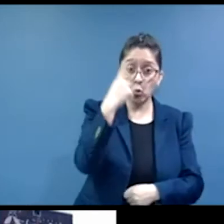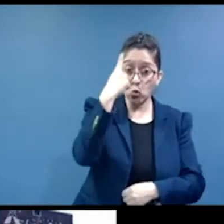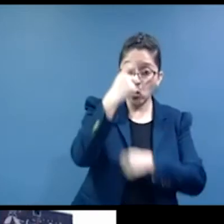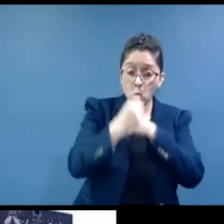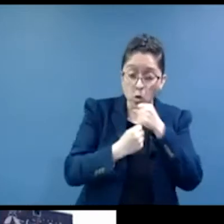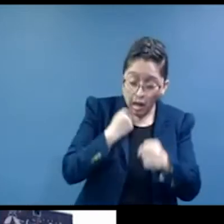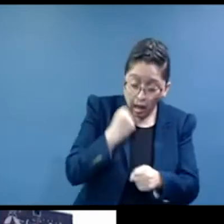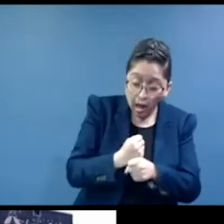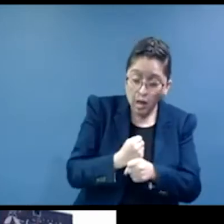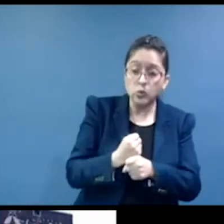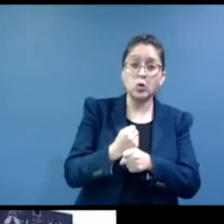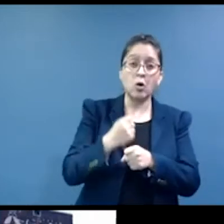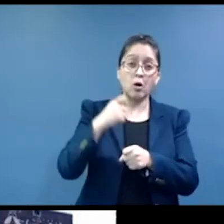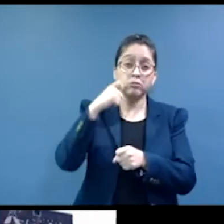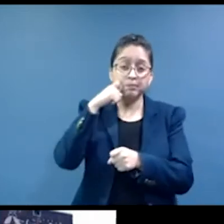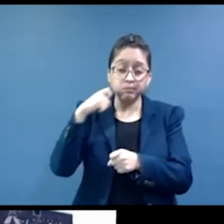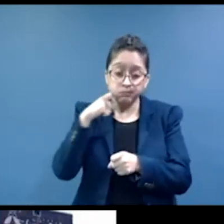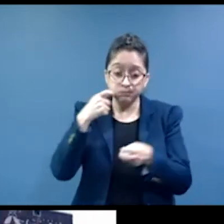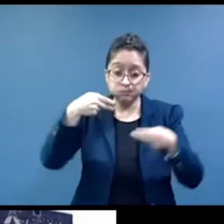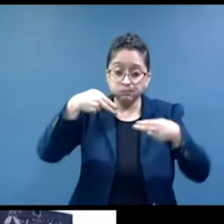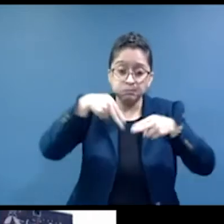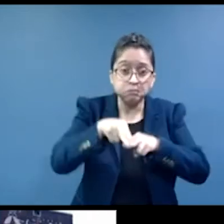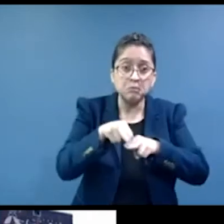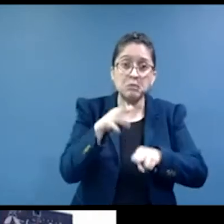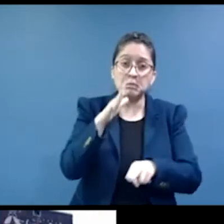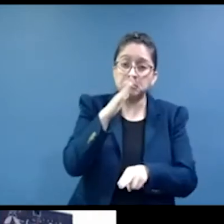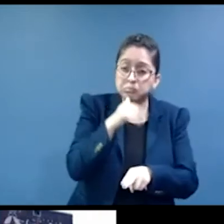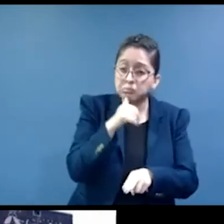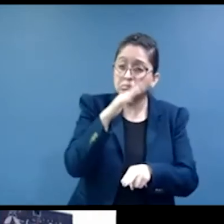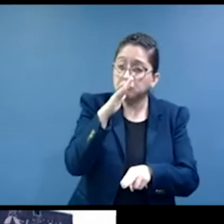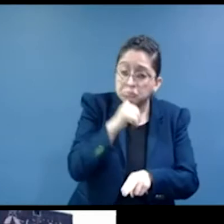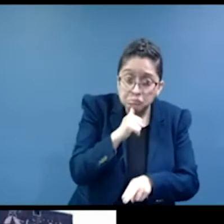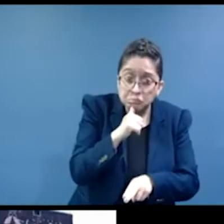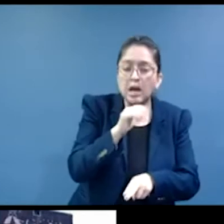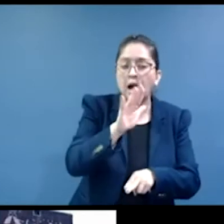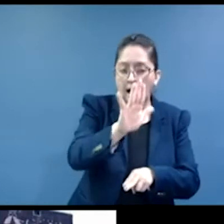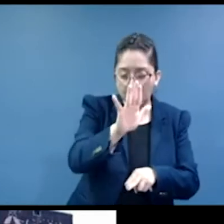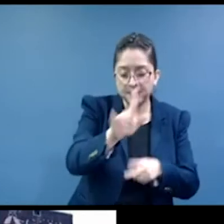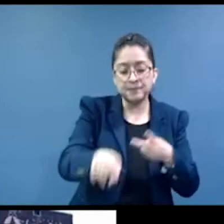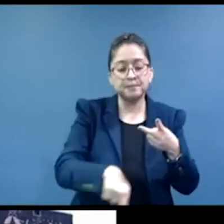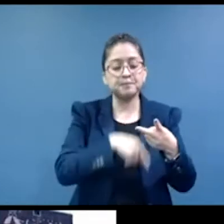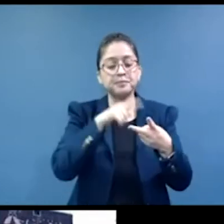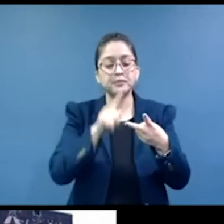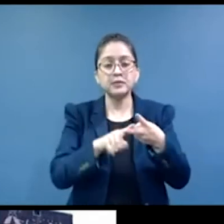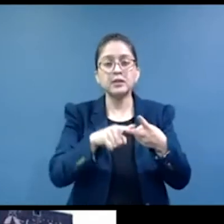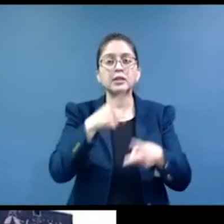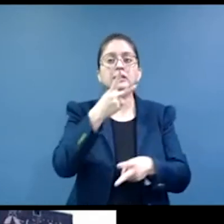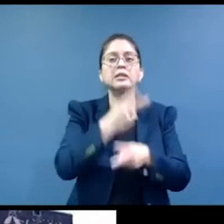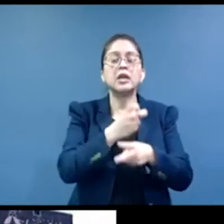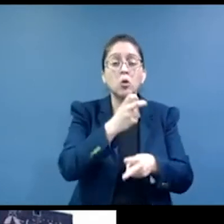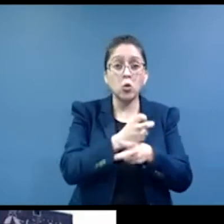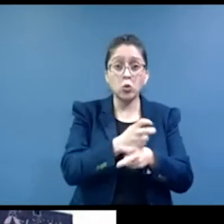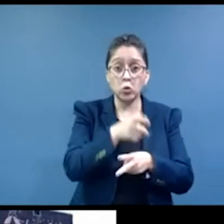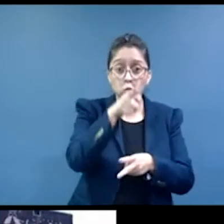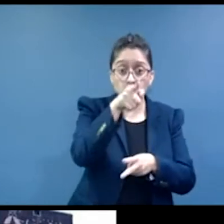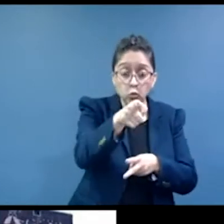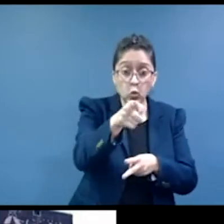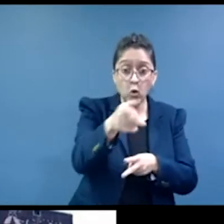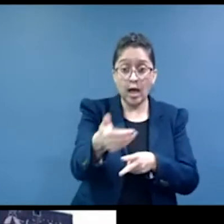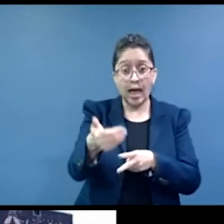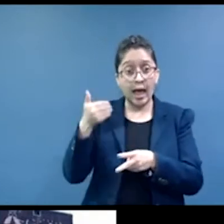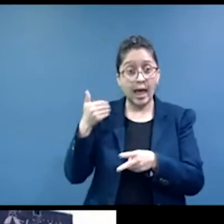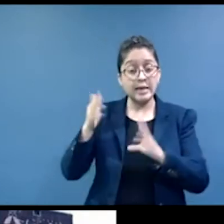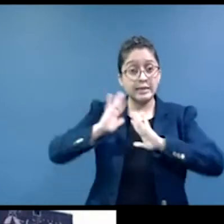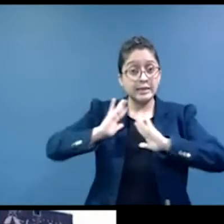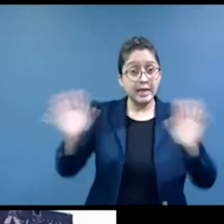un embarazo no se logra intencionalmente. La secundaria, que es después de que has tenido un primer